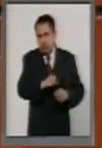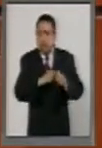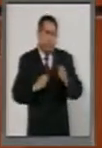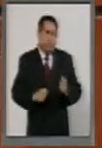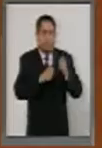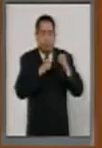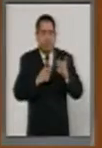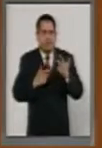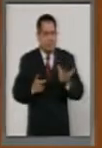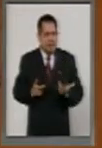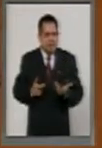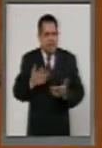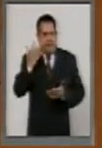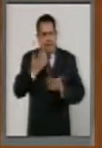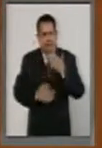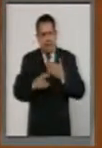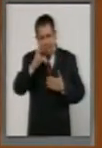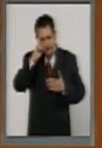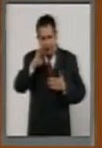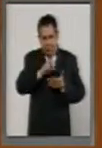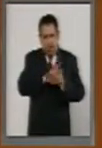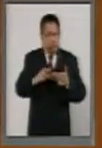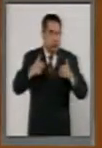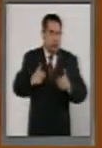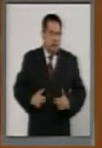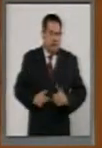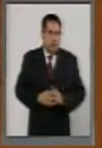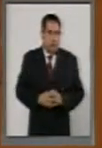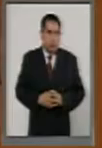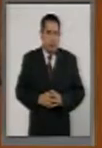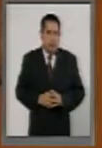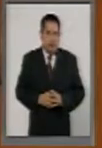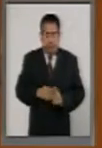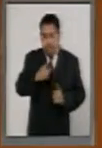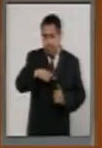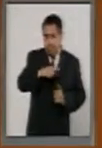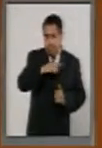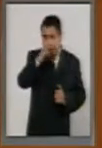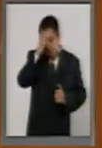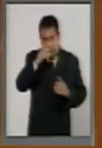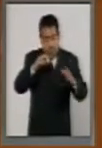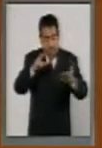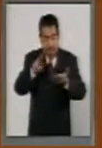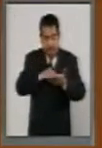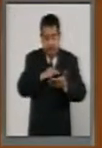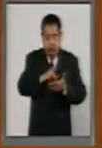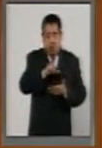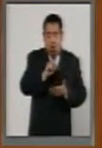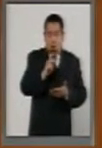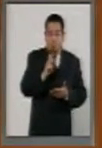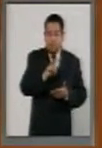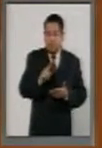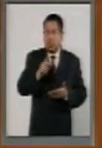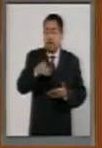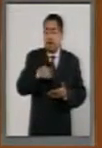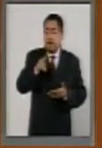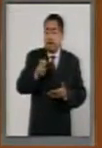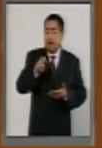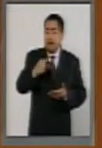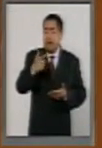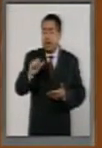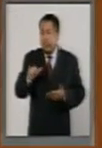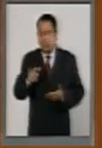indocumentados, violentando sus derechos humanos. El acuerdo López-Venegas ha beneficiado a